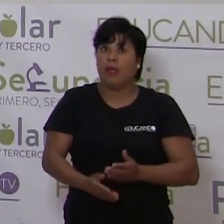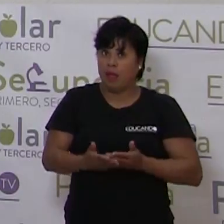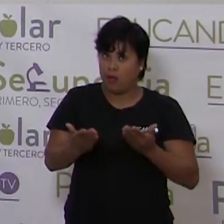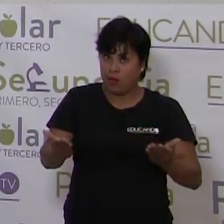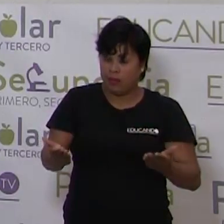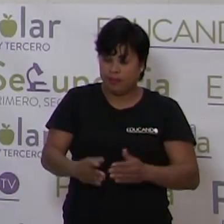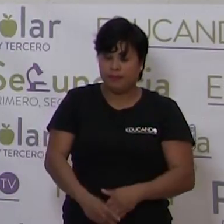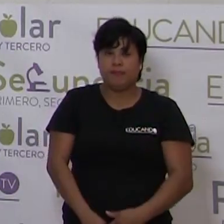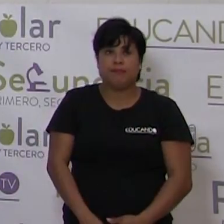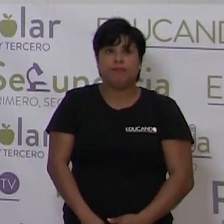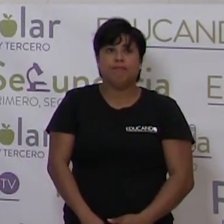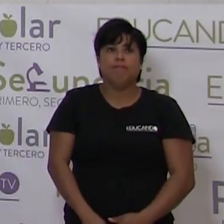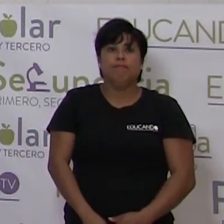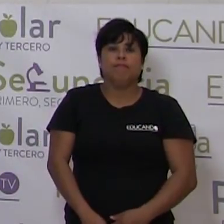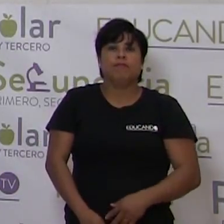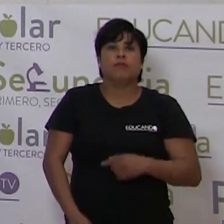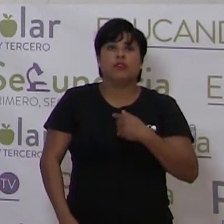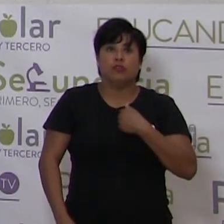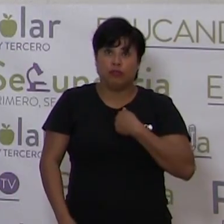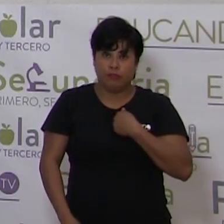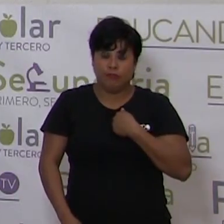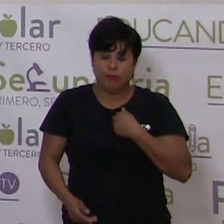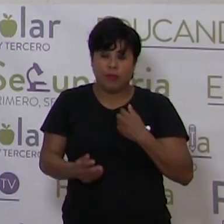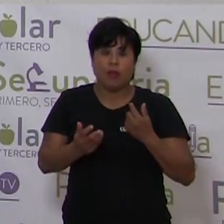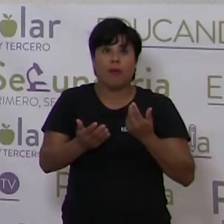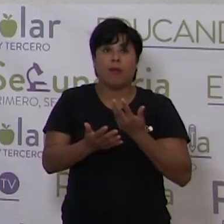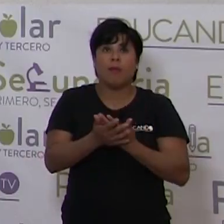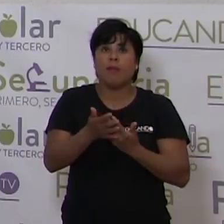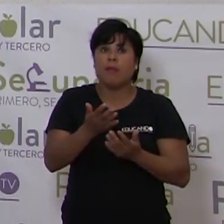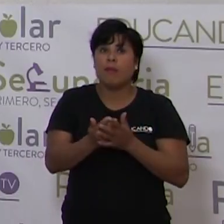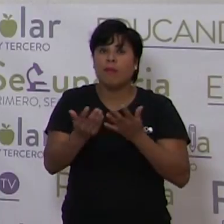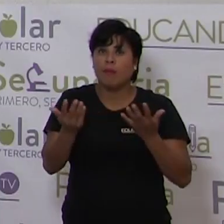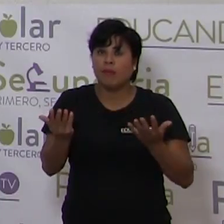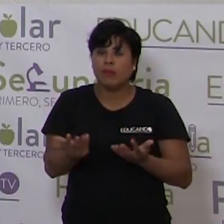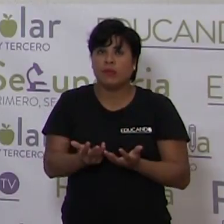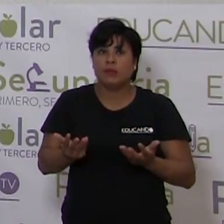Ahora voy a